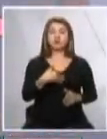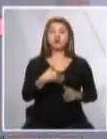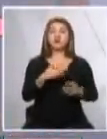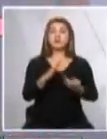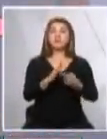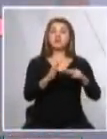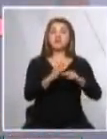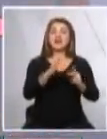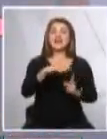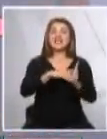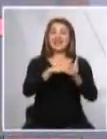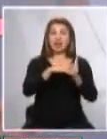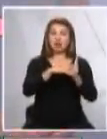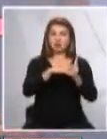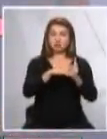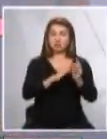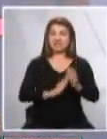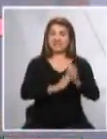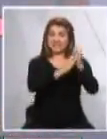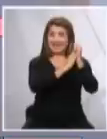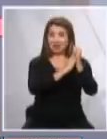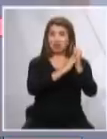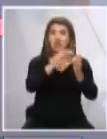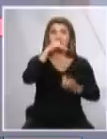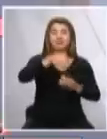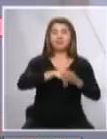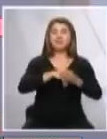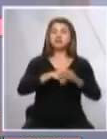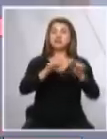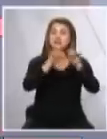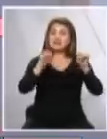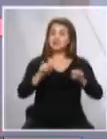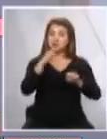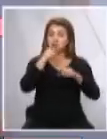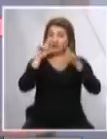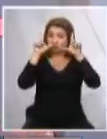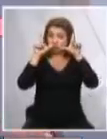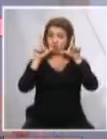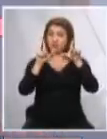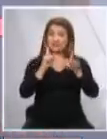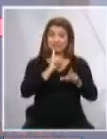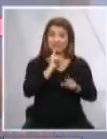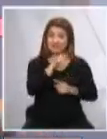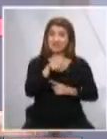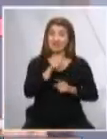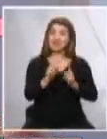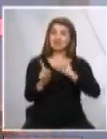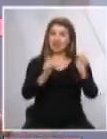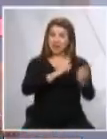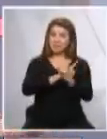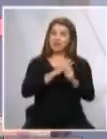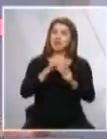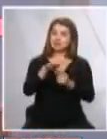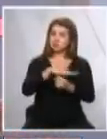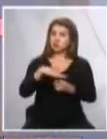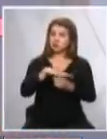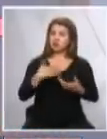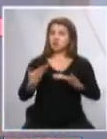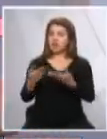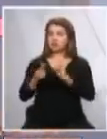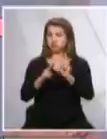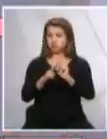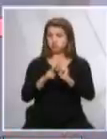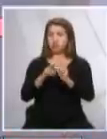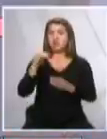liderazgo. Aquí, dentro del sistema, da la impresión no hay actores que tengan la posibilidad de estar cambiando el escenario y darle